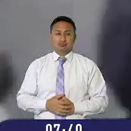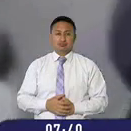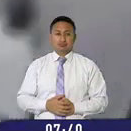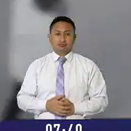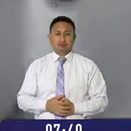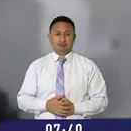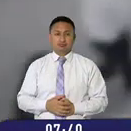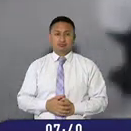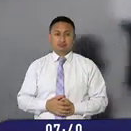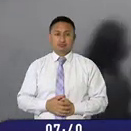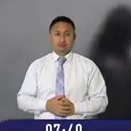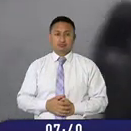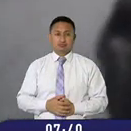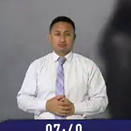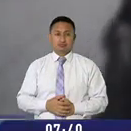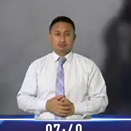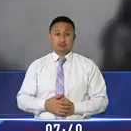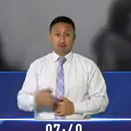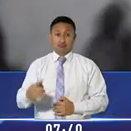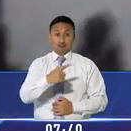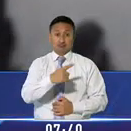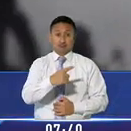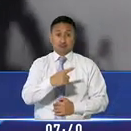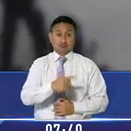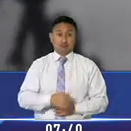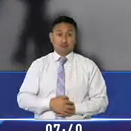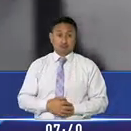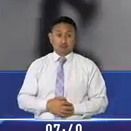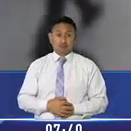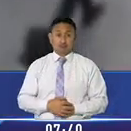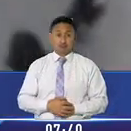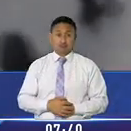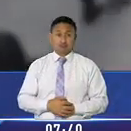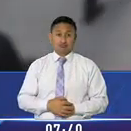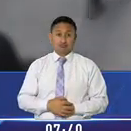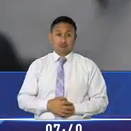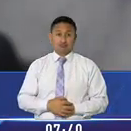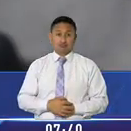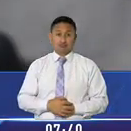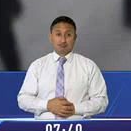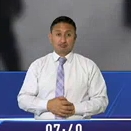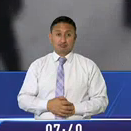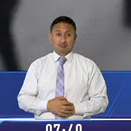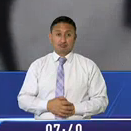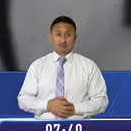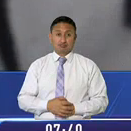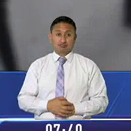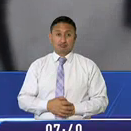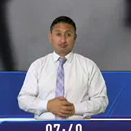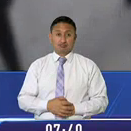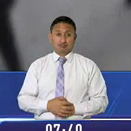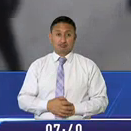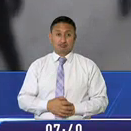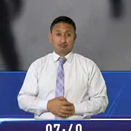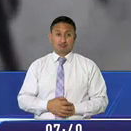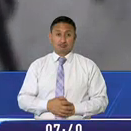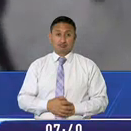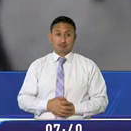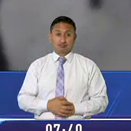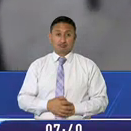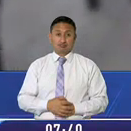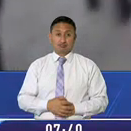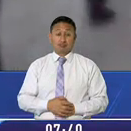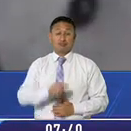Lo que se ve no es una pelea callejera cualquiera, fue la reacción de varios ciudadanos cuencanos que se cansaron de los constantes robos a personas en pleno centro de la